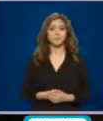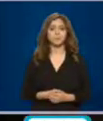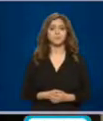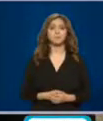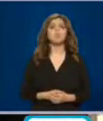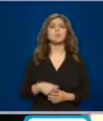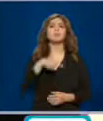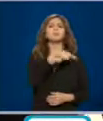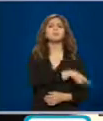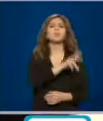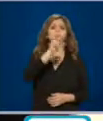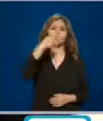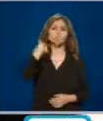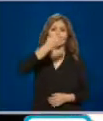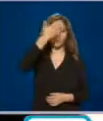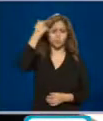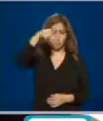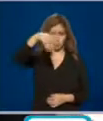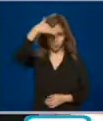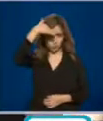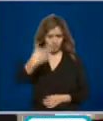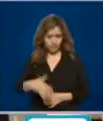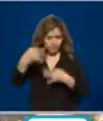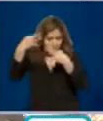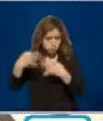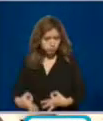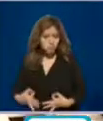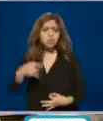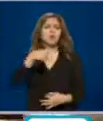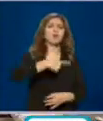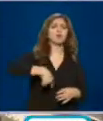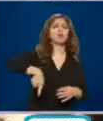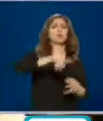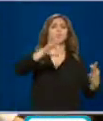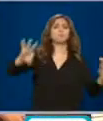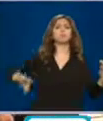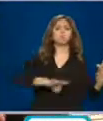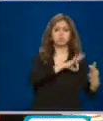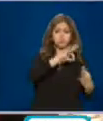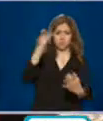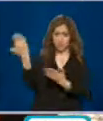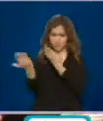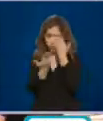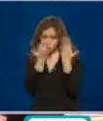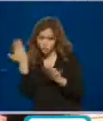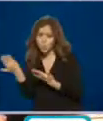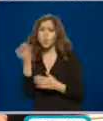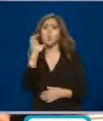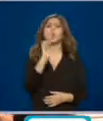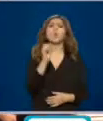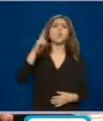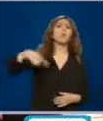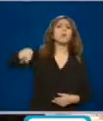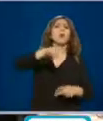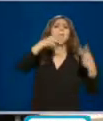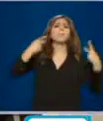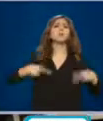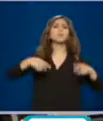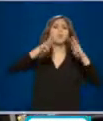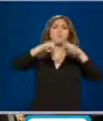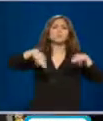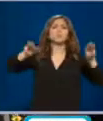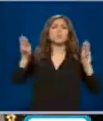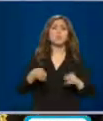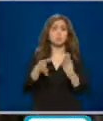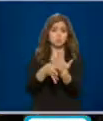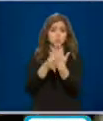Porque, tío Alberto, yo no sé si usted se ha puesto a pensar, pero ¿los mariachis estudian? O como dicen los músicos entre ellos,